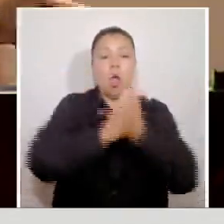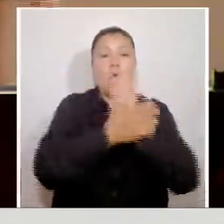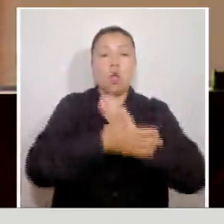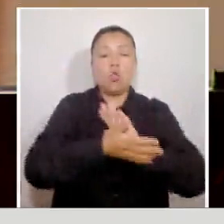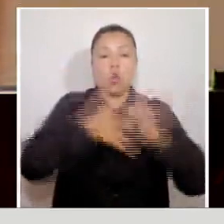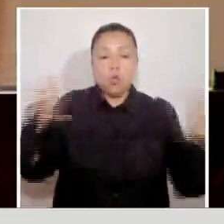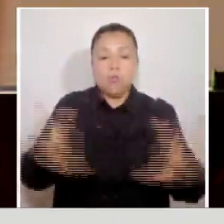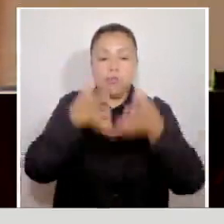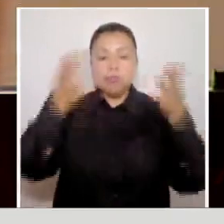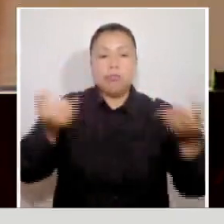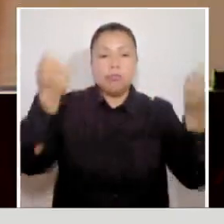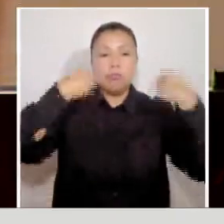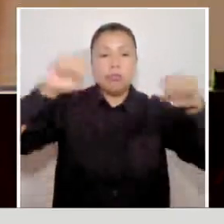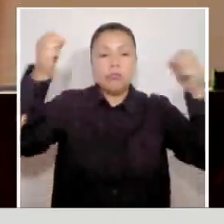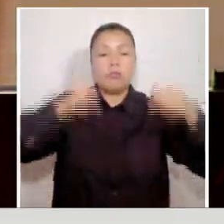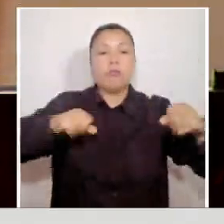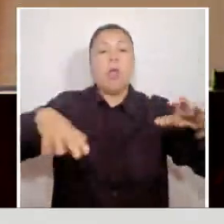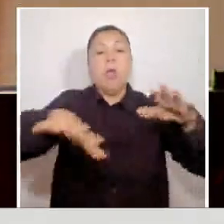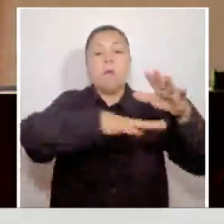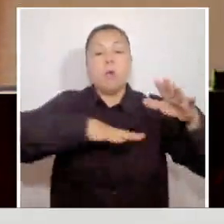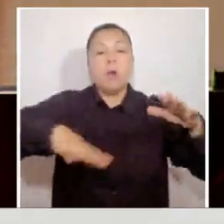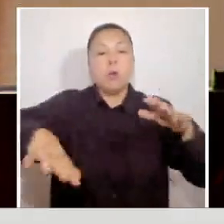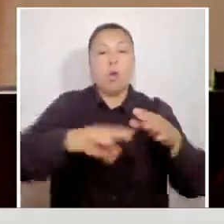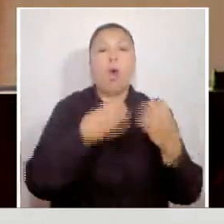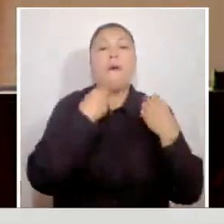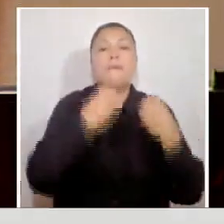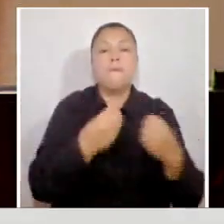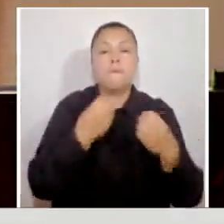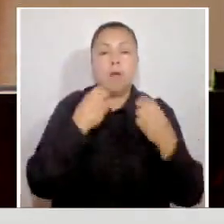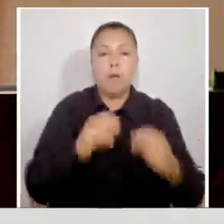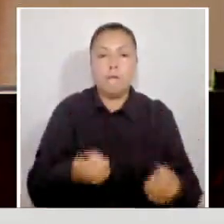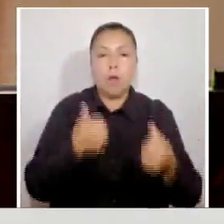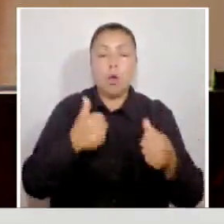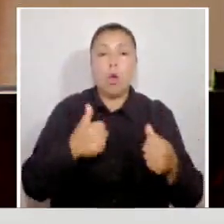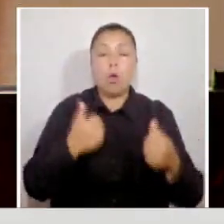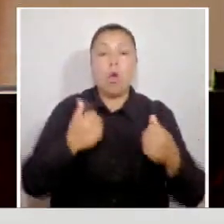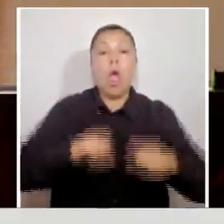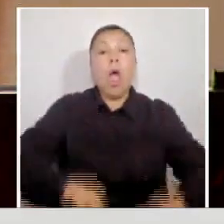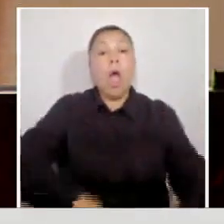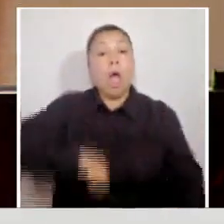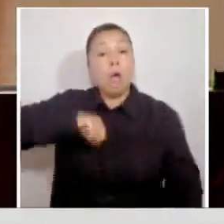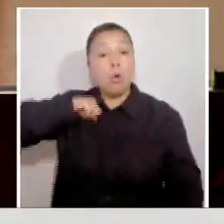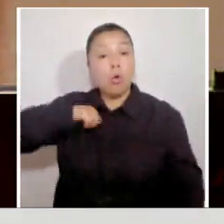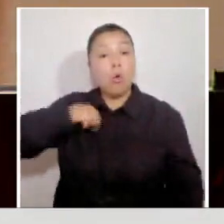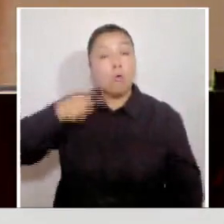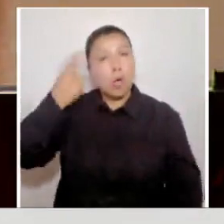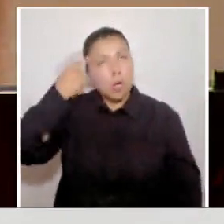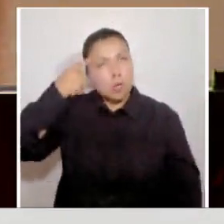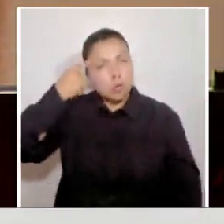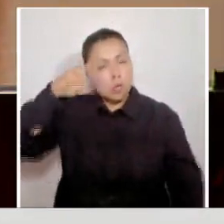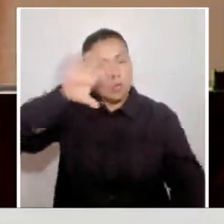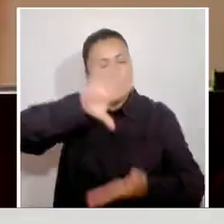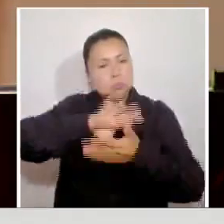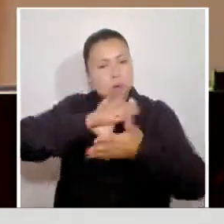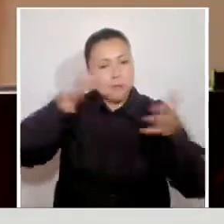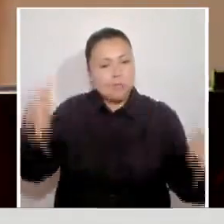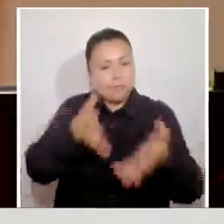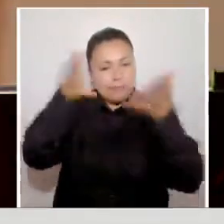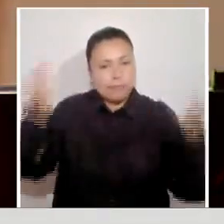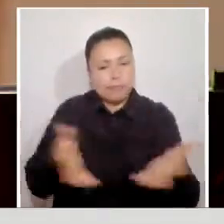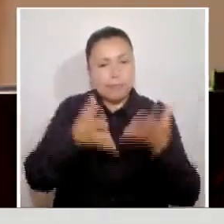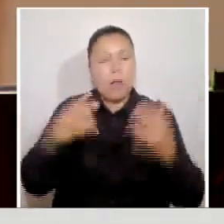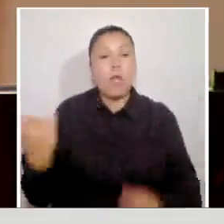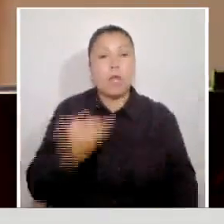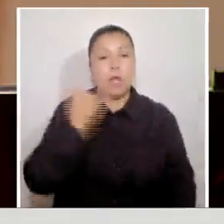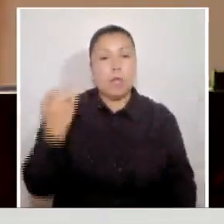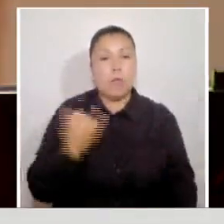en los barrios y al cultivo de los buenos valores a nuestra juventud eso es un camino que como país debemos propiciar independiente de los